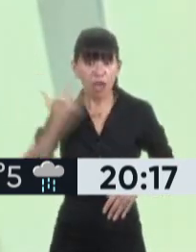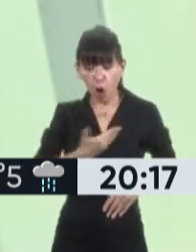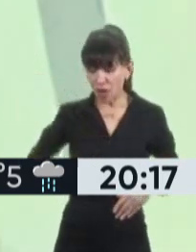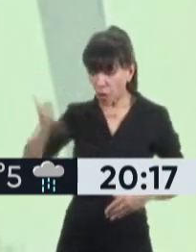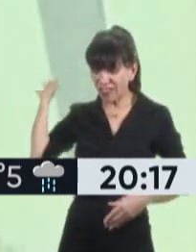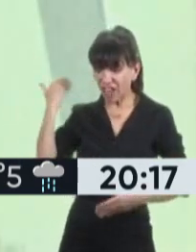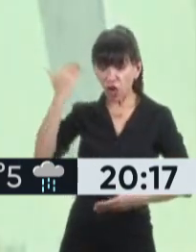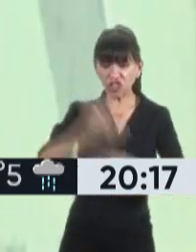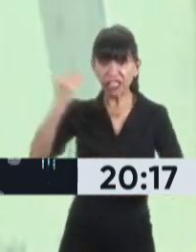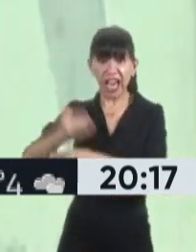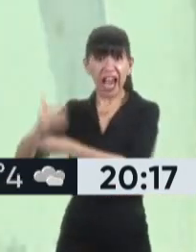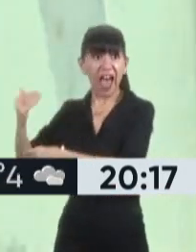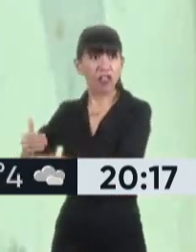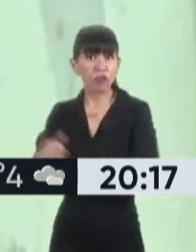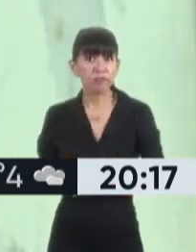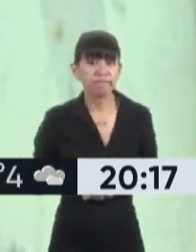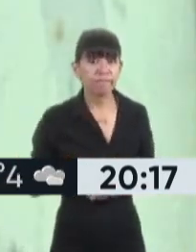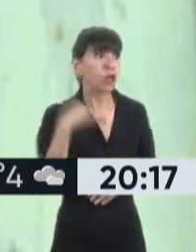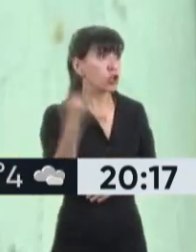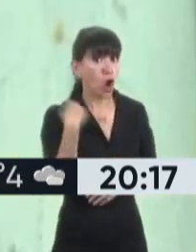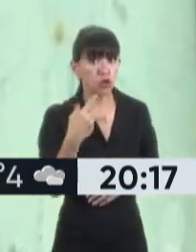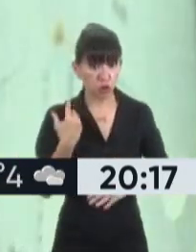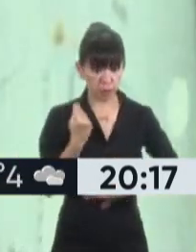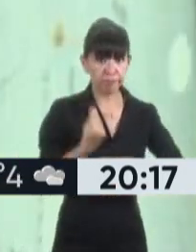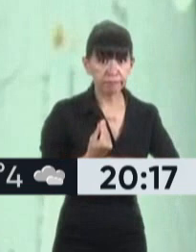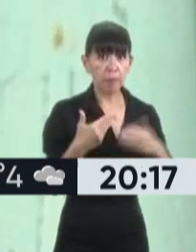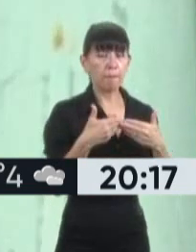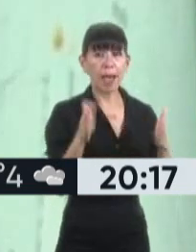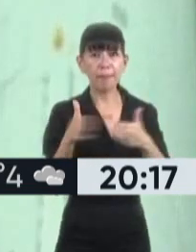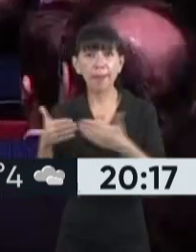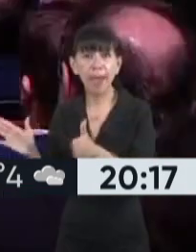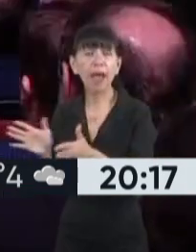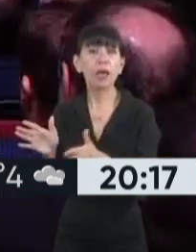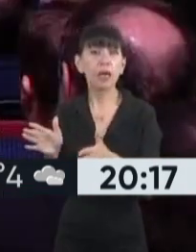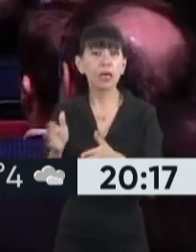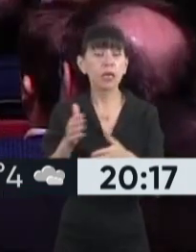creamos 30.000 pymes, entre las que se reabrieron y las que creamos.